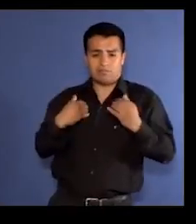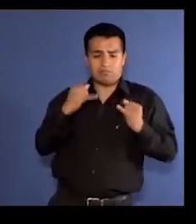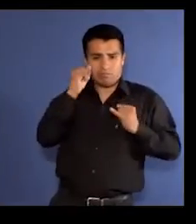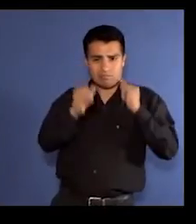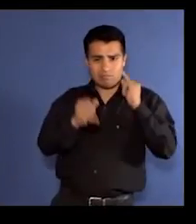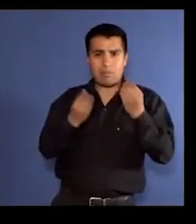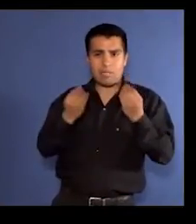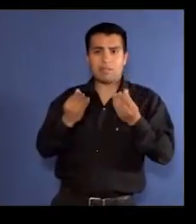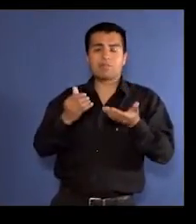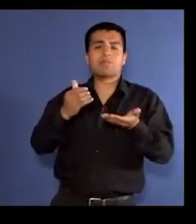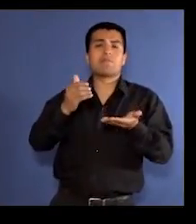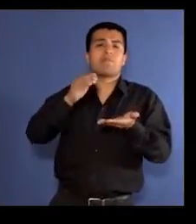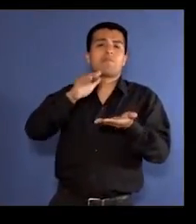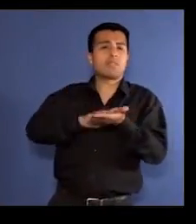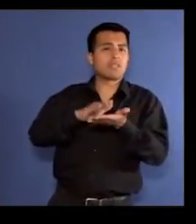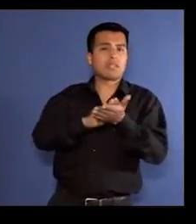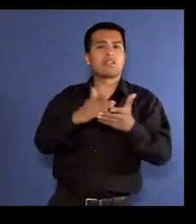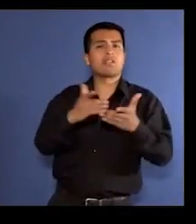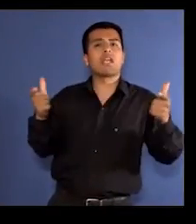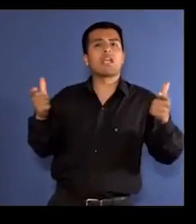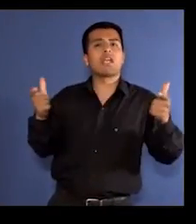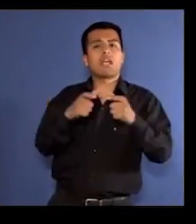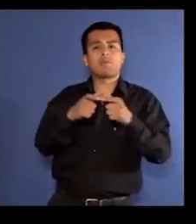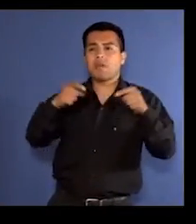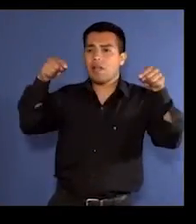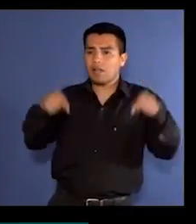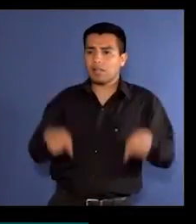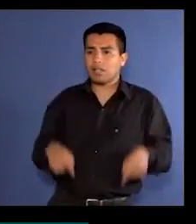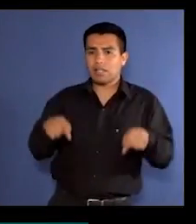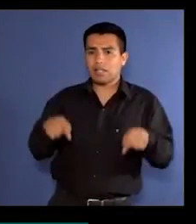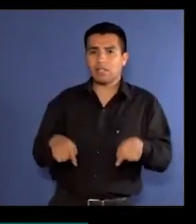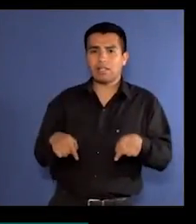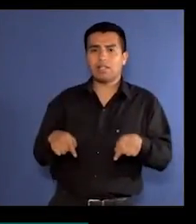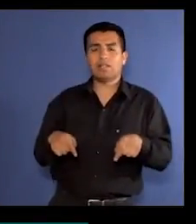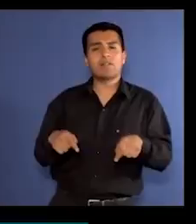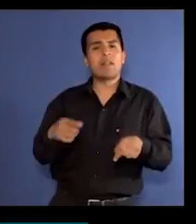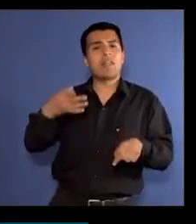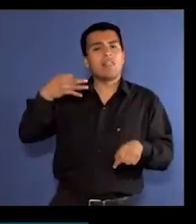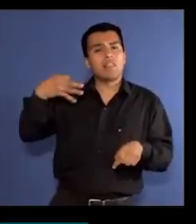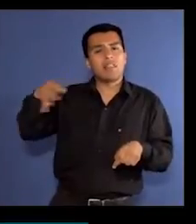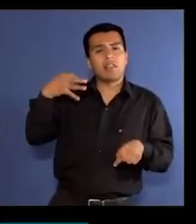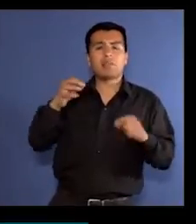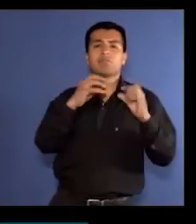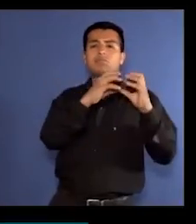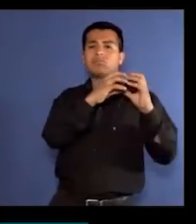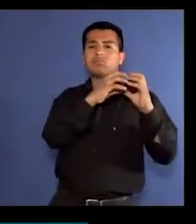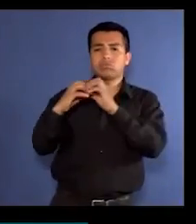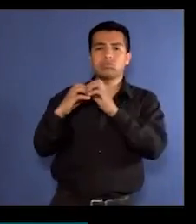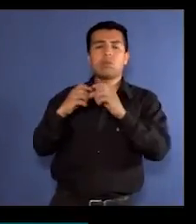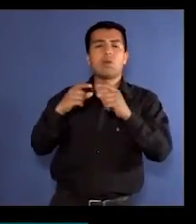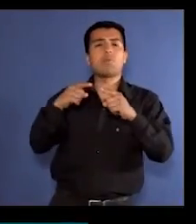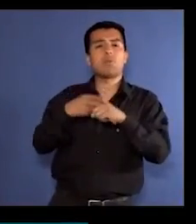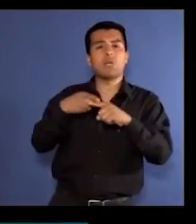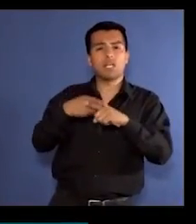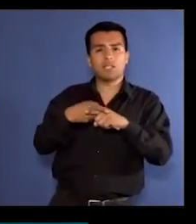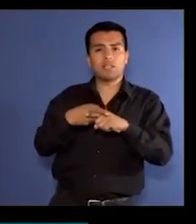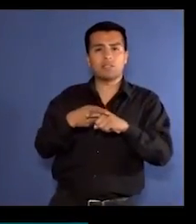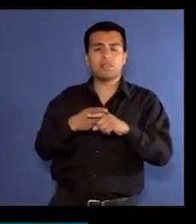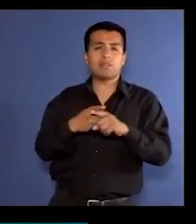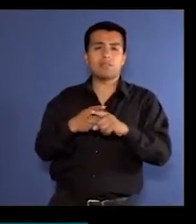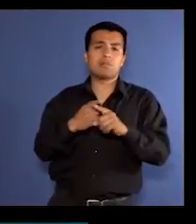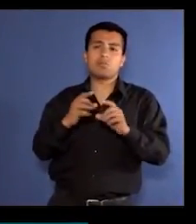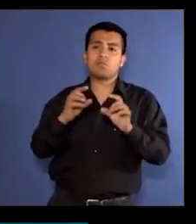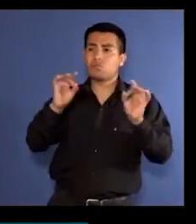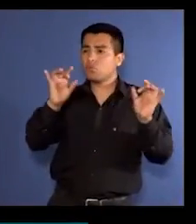esta Cámara de Diputados tendría que estar tomando una posición política, debatiéndola aunque sea, y no solo